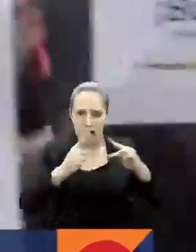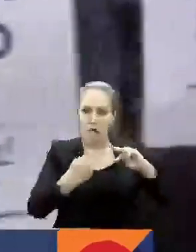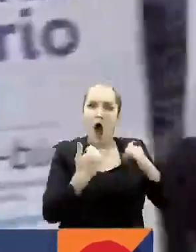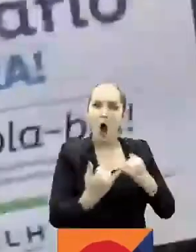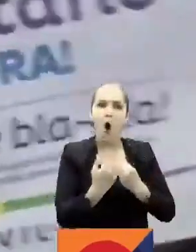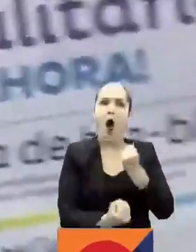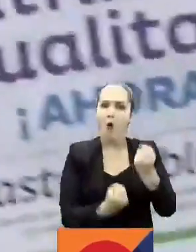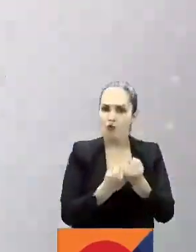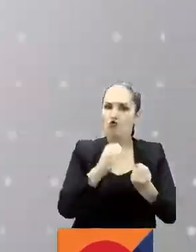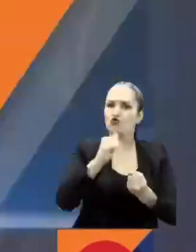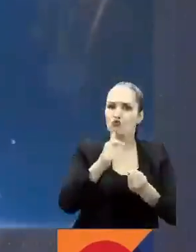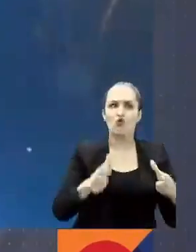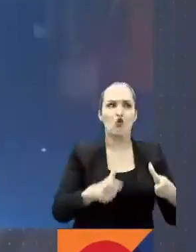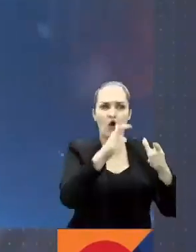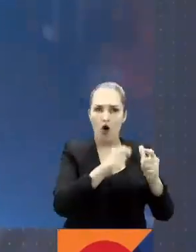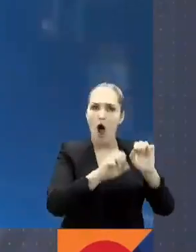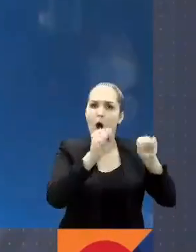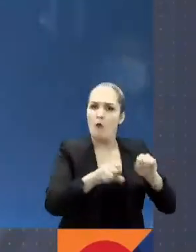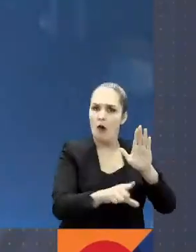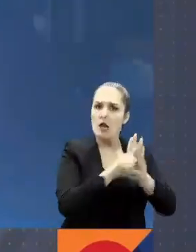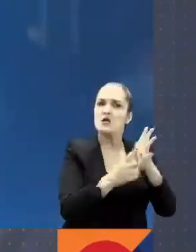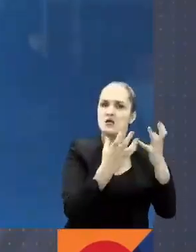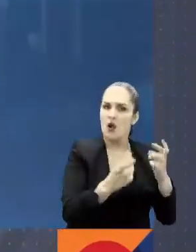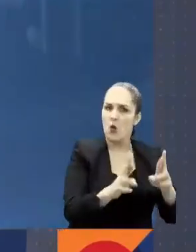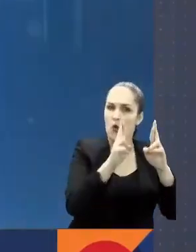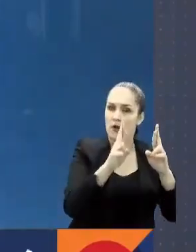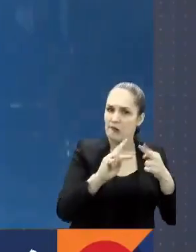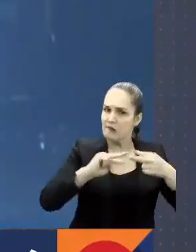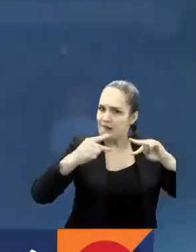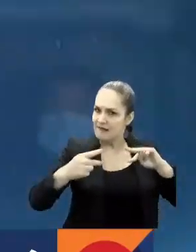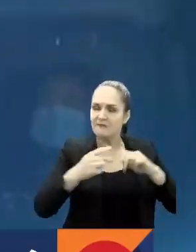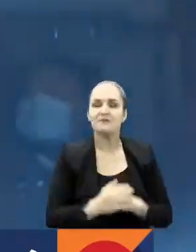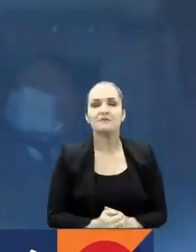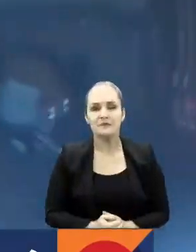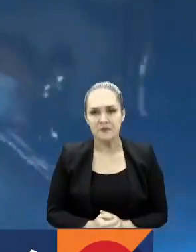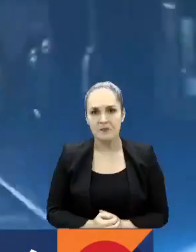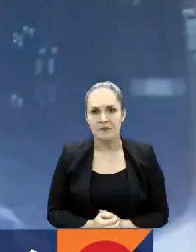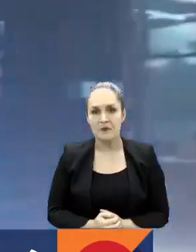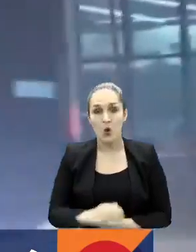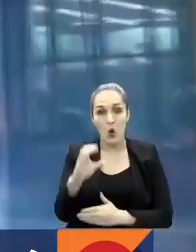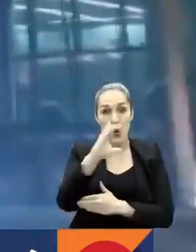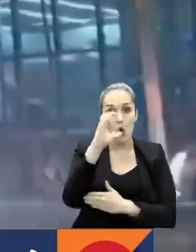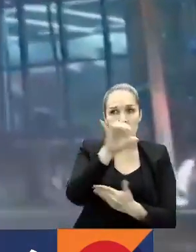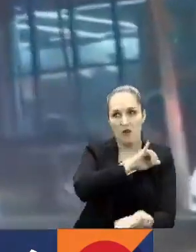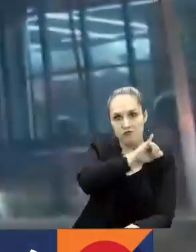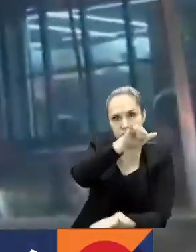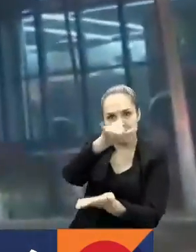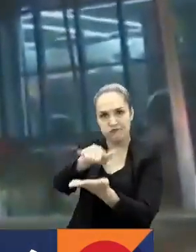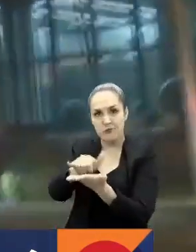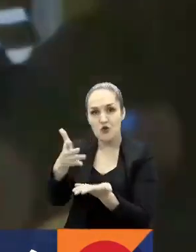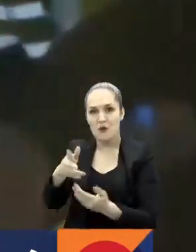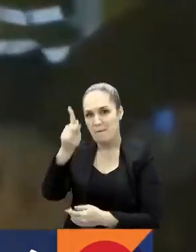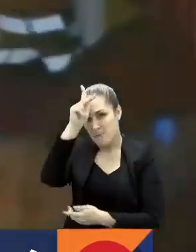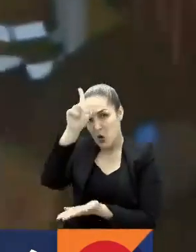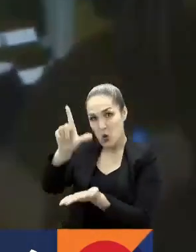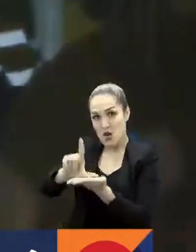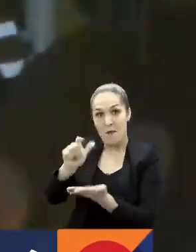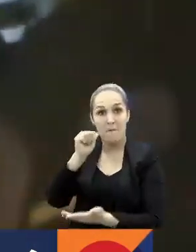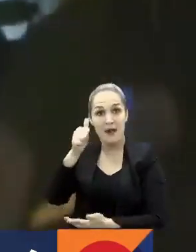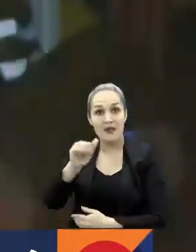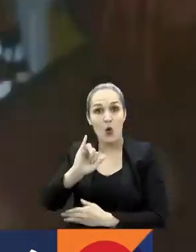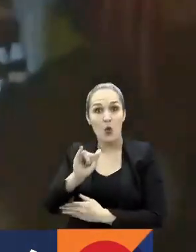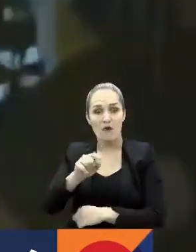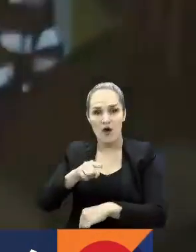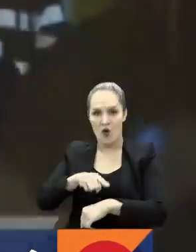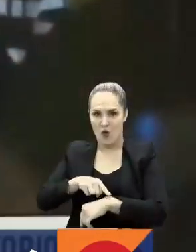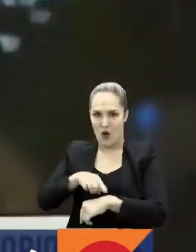Congreso. La selección Colombia llegó a Lima para su partido de eliminatorias contra Perú. Mañana jueves a las 9 de la noche,